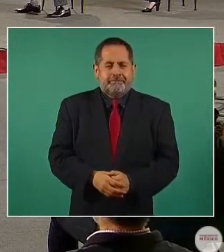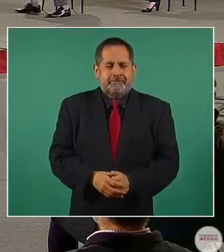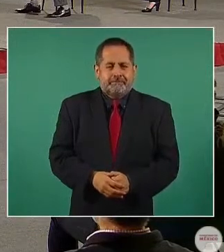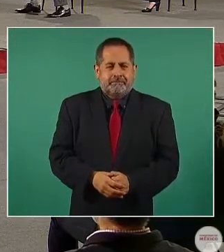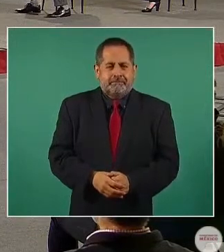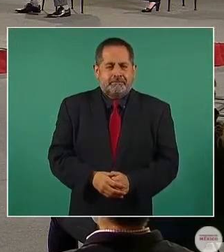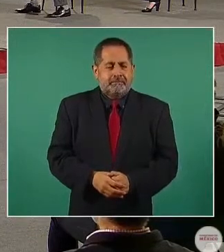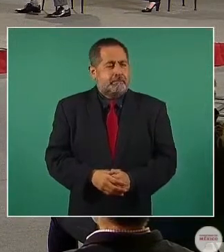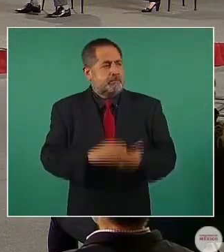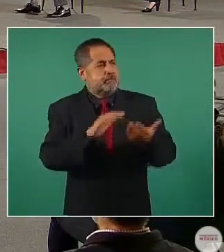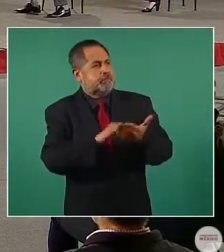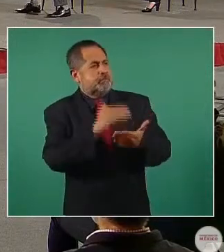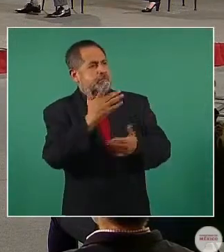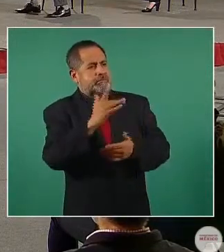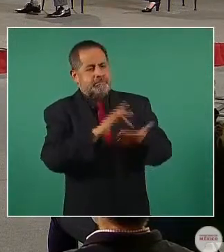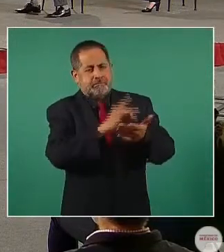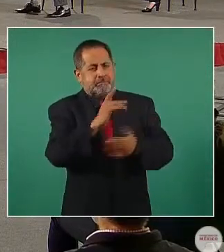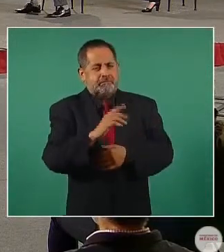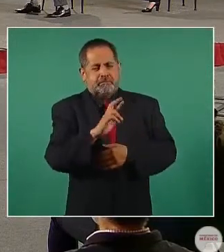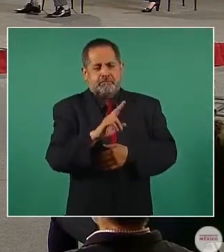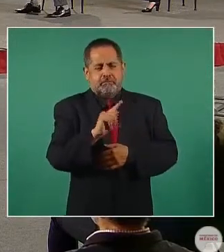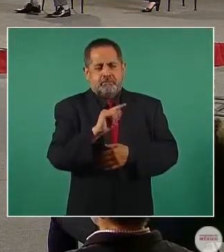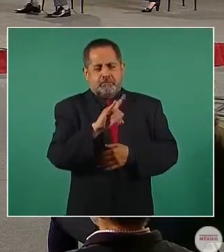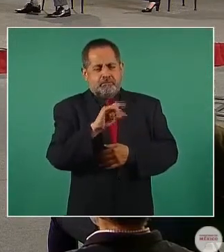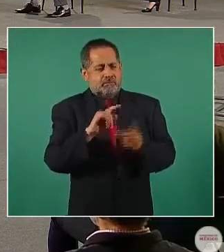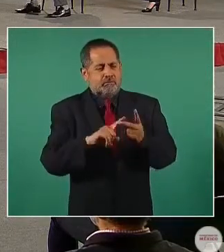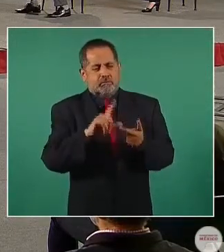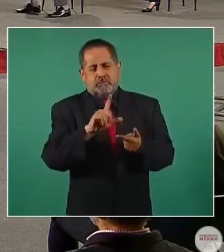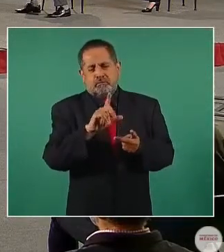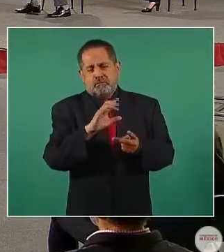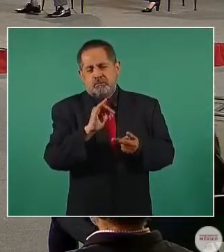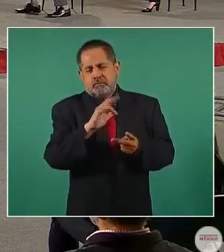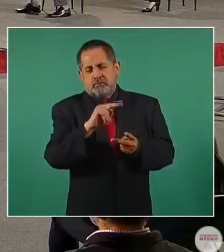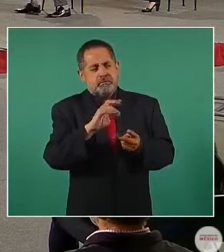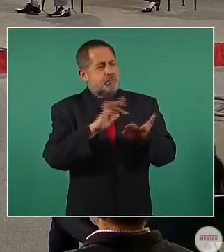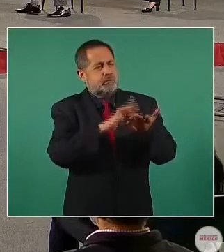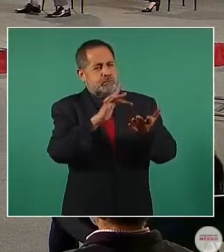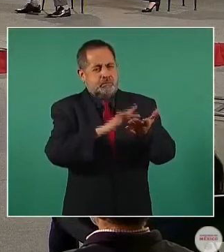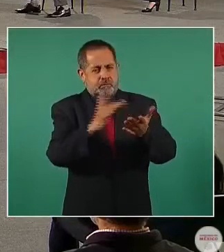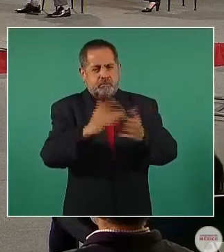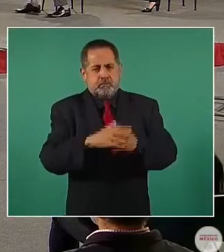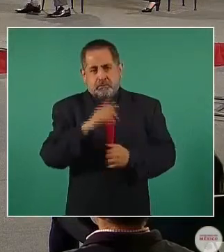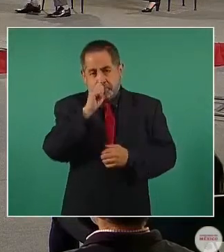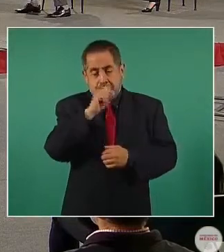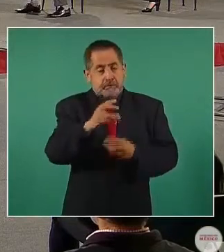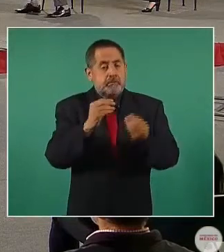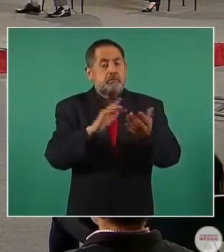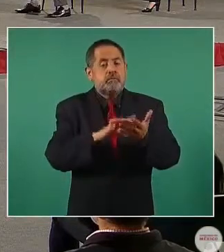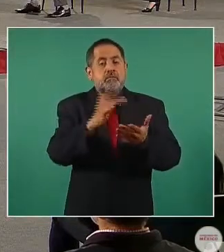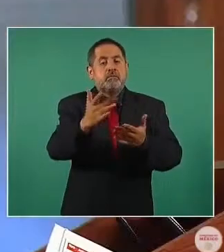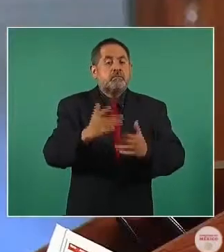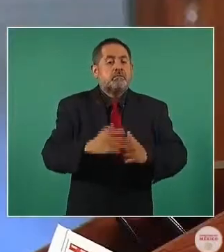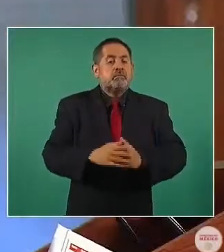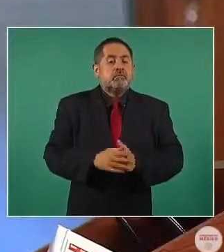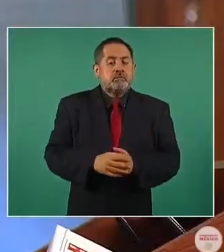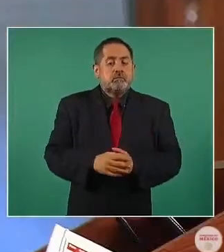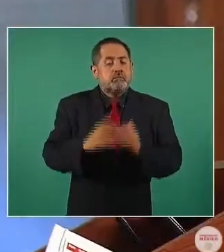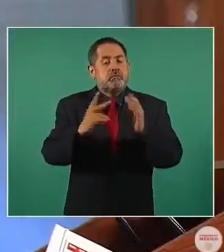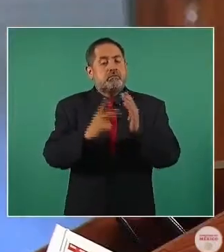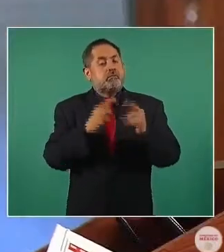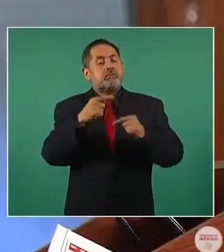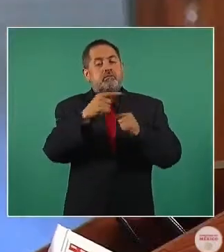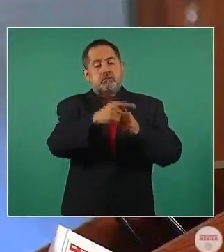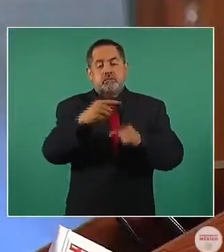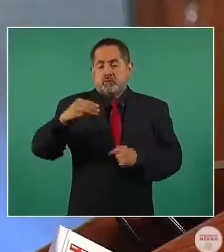Muchas gracias, Rutilio. Luciano, muchas gracias. También muchas gracias de nuevo